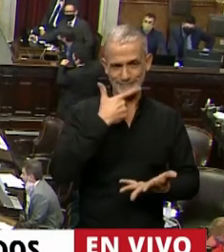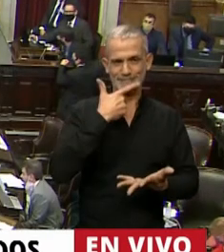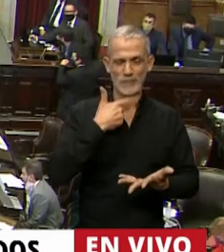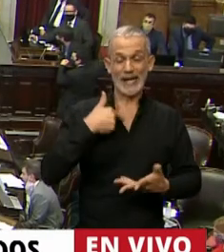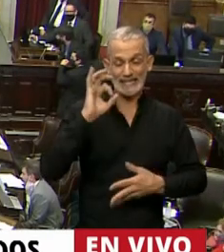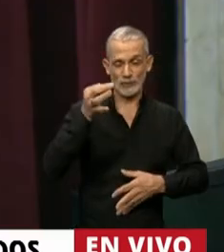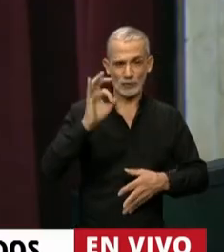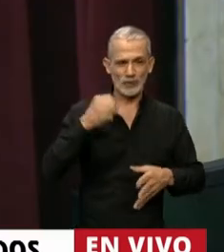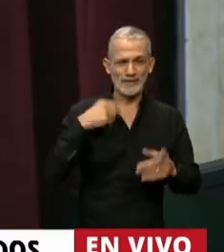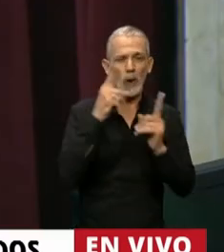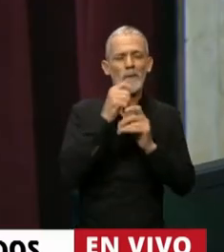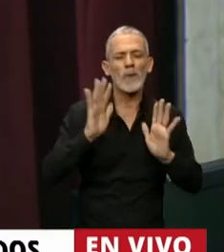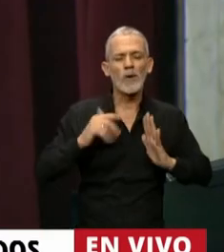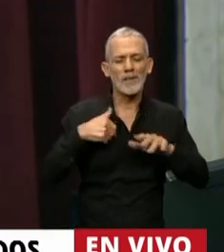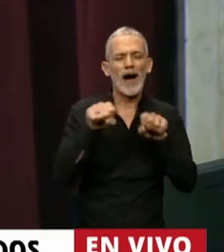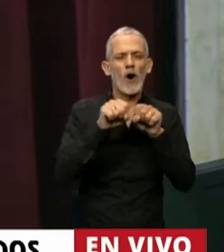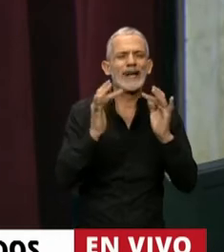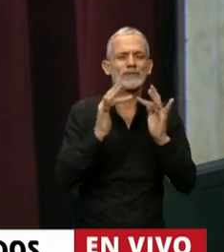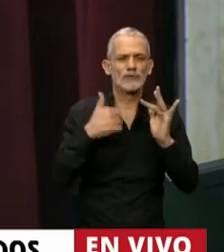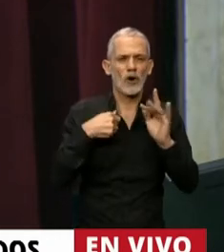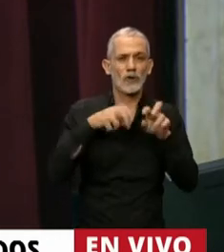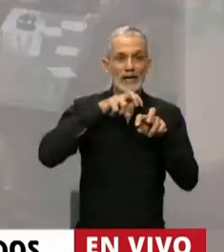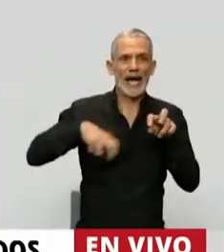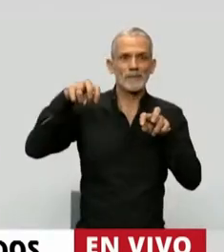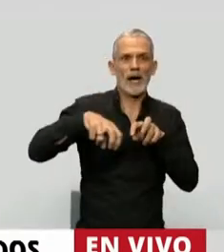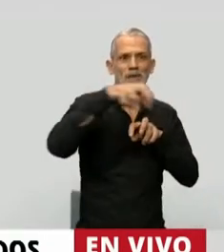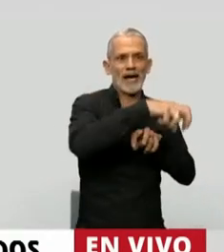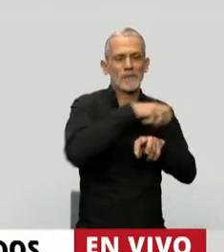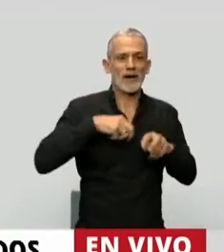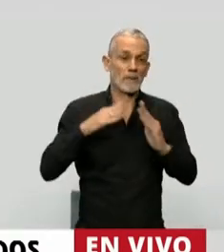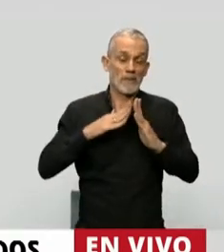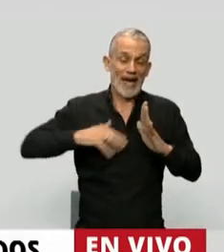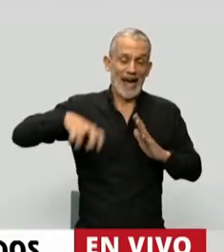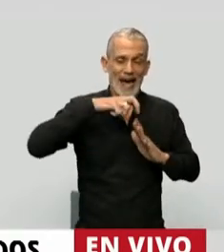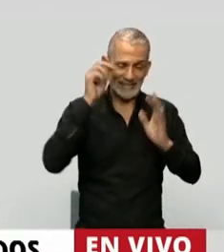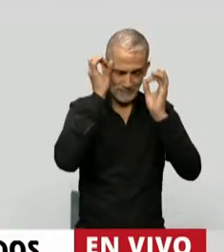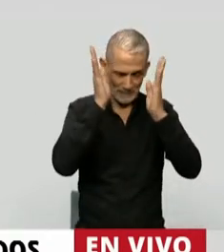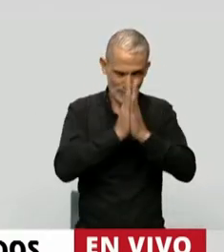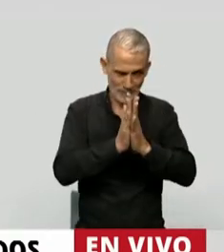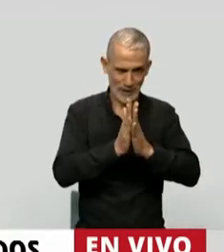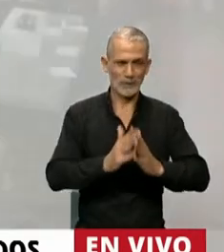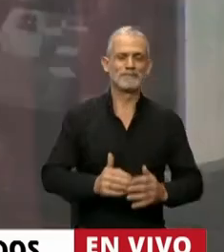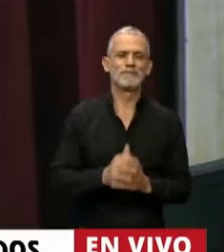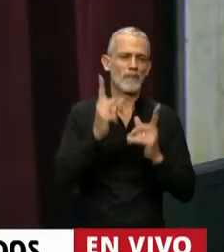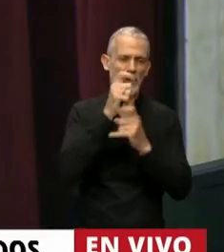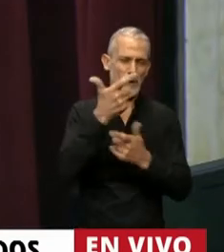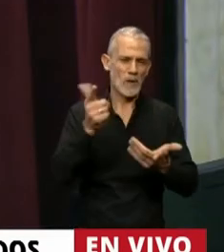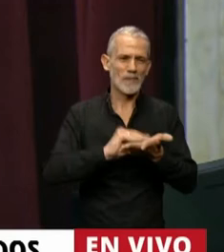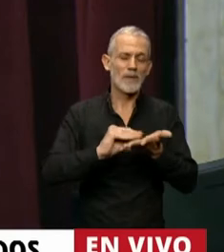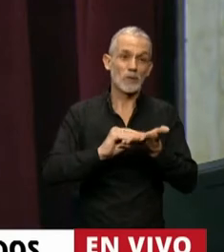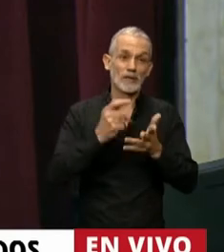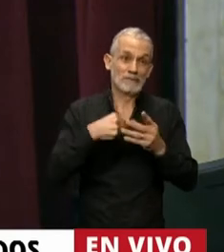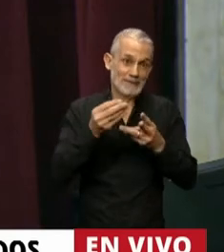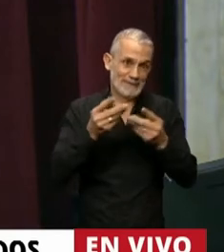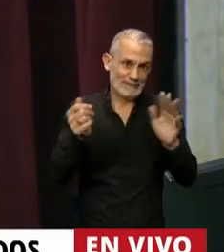Lo sé, tengo algunos problemas de conexión hoy, presidente, le pido disculpas. No, no hay ningún problema, diputado. No le voy a preguntar